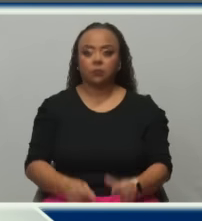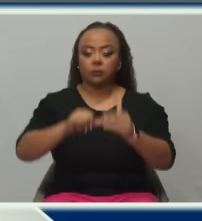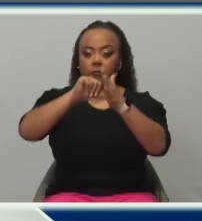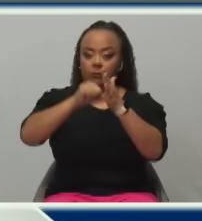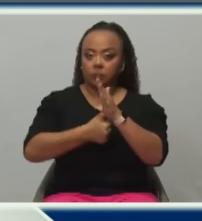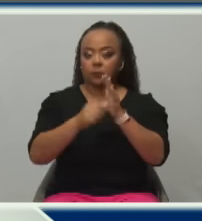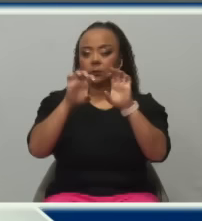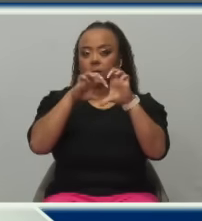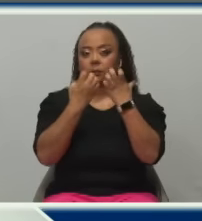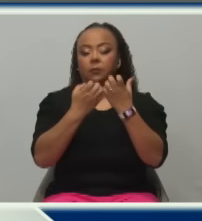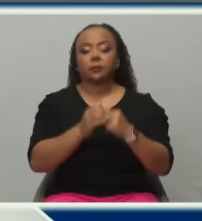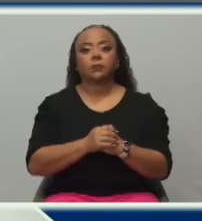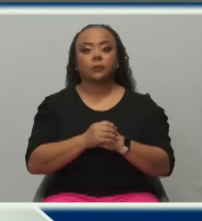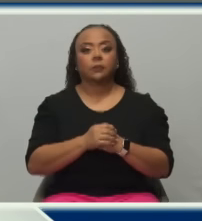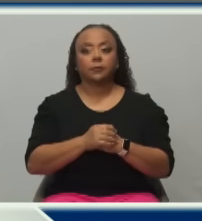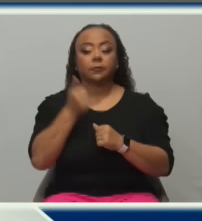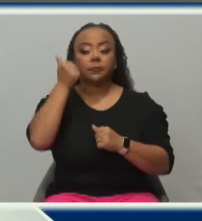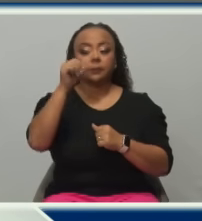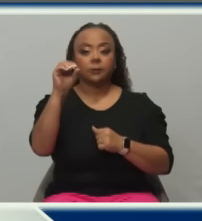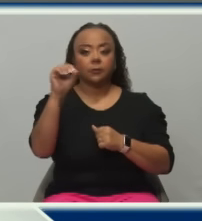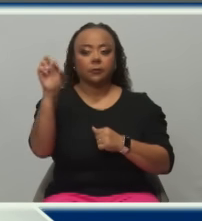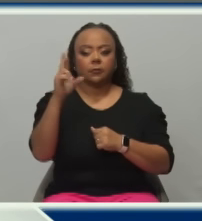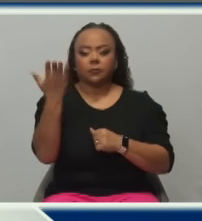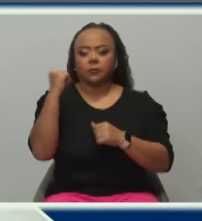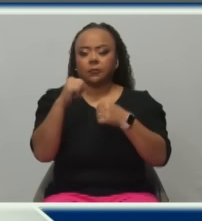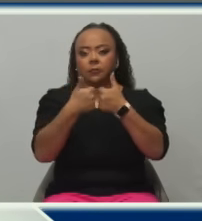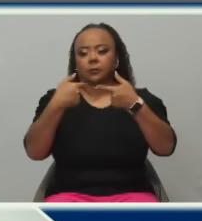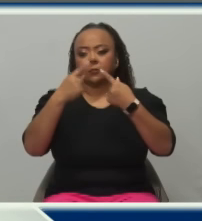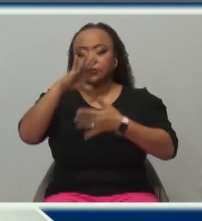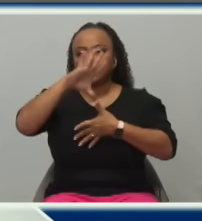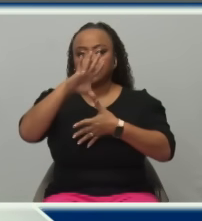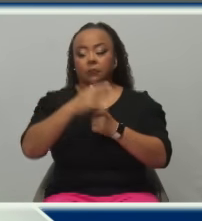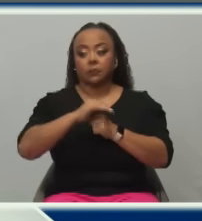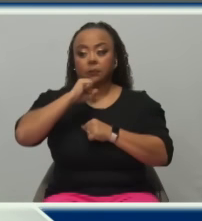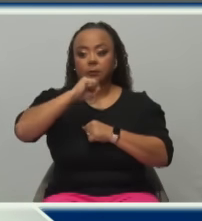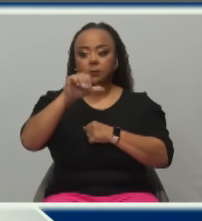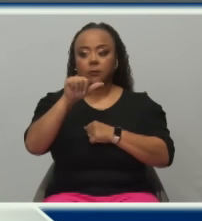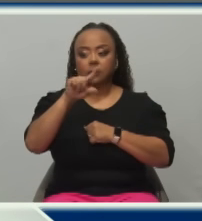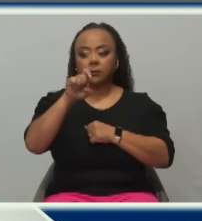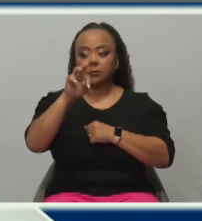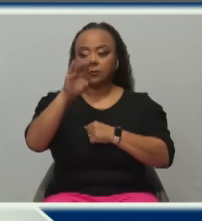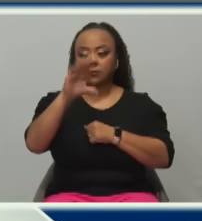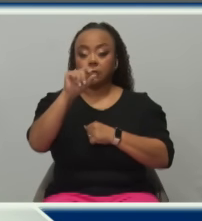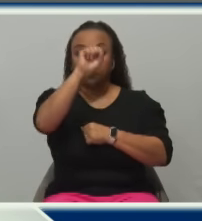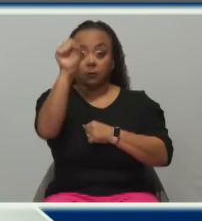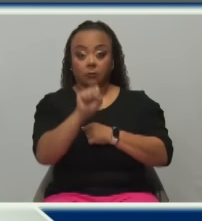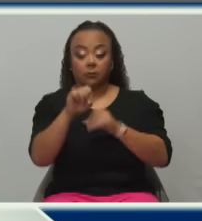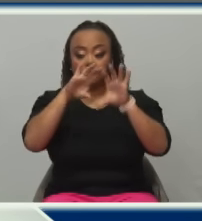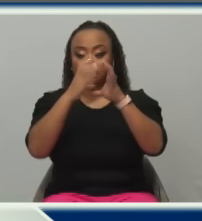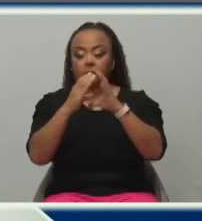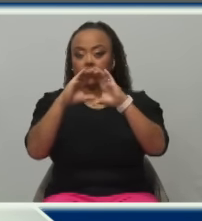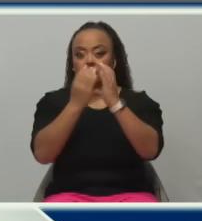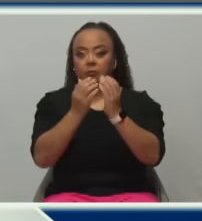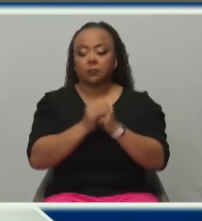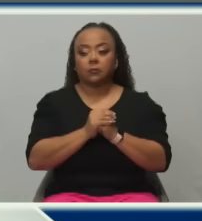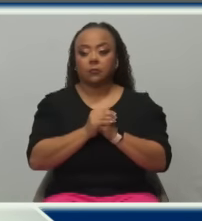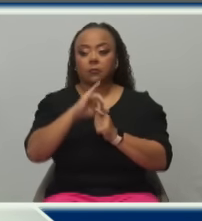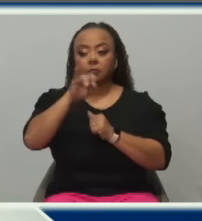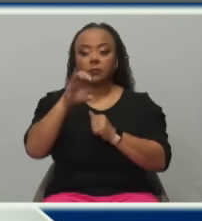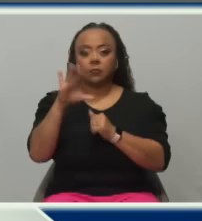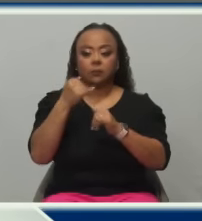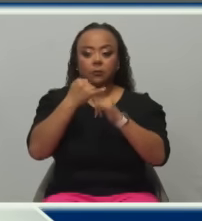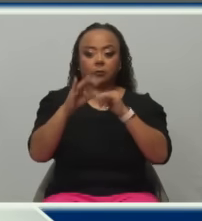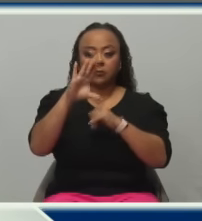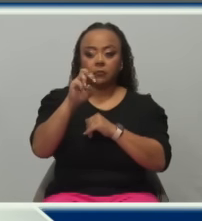equipo la liga de Óscar Ramírez aquel partido contra el América la la victoria en el Azteca el sapriza el Mundial de Clubes el de hustin final de